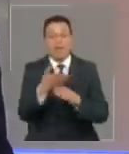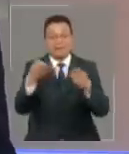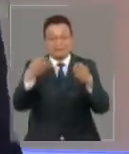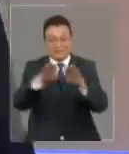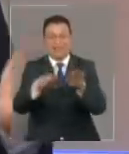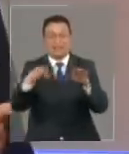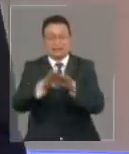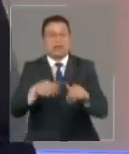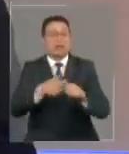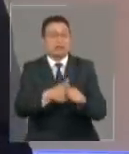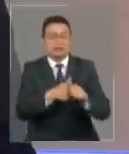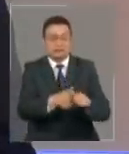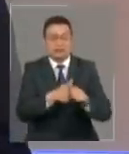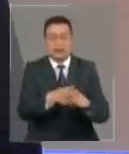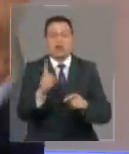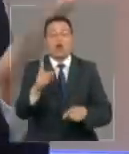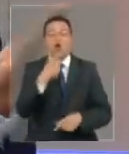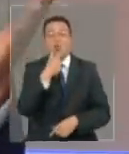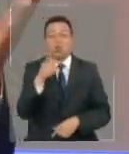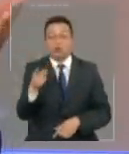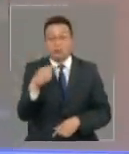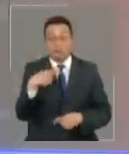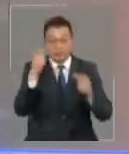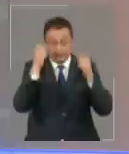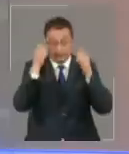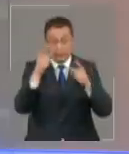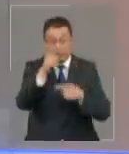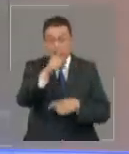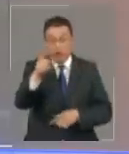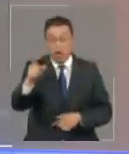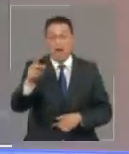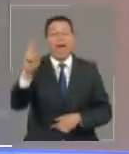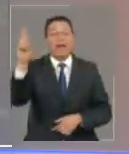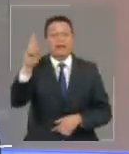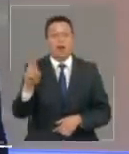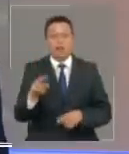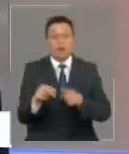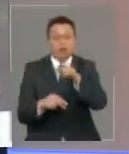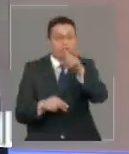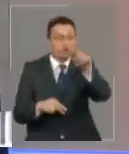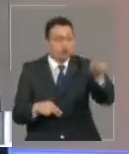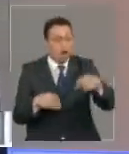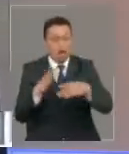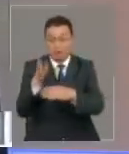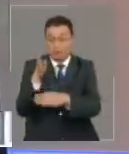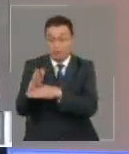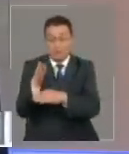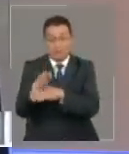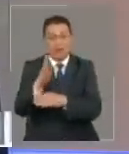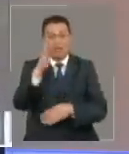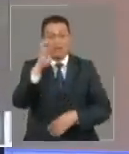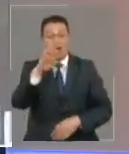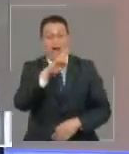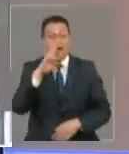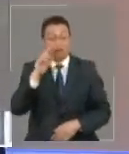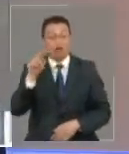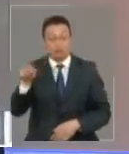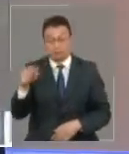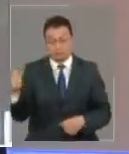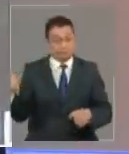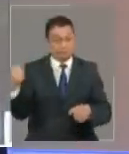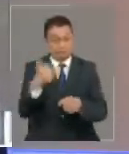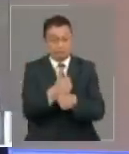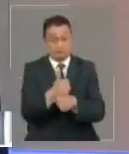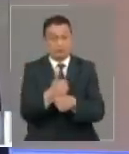atención en los barrios porque no les gusta. Entonces, es bueno que la gente sepa, en Recoleta, miren, todos los que se están atendiendo en la salud en los barrios, si Marcelo